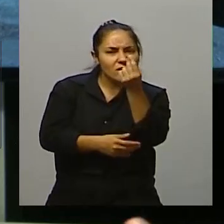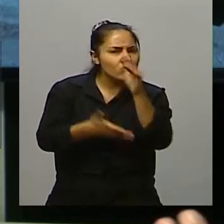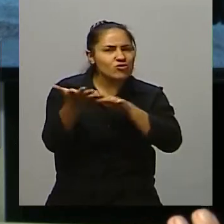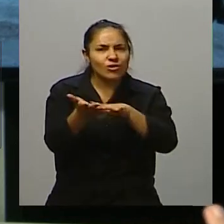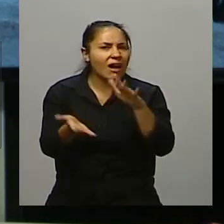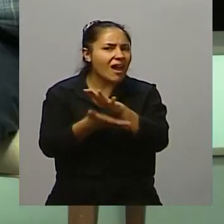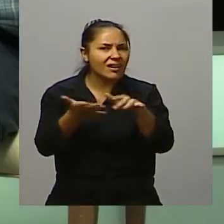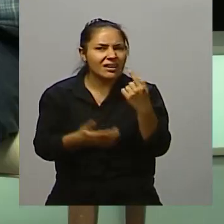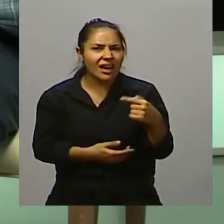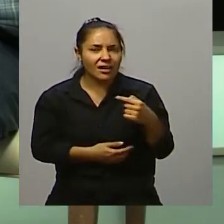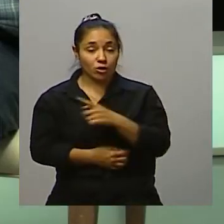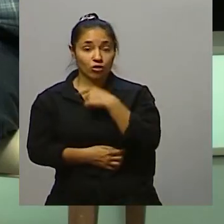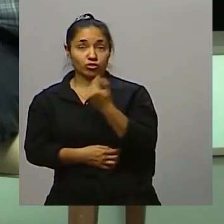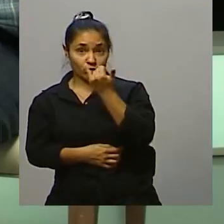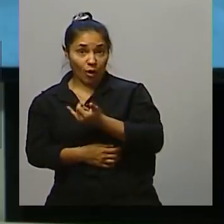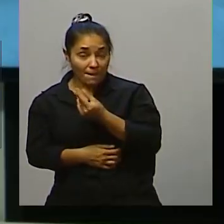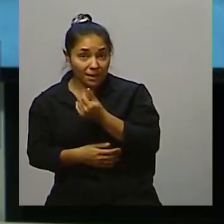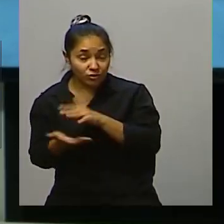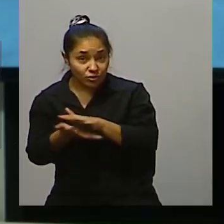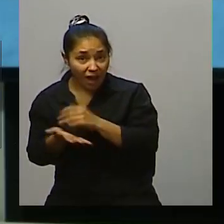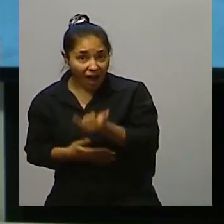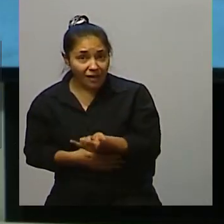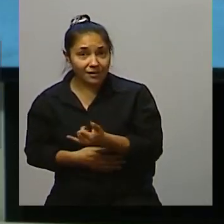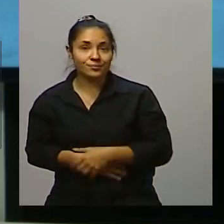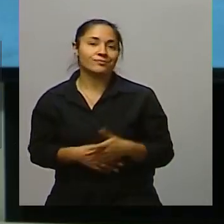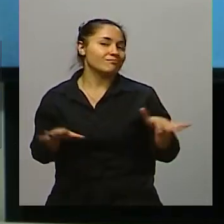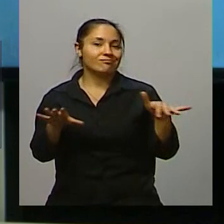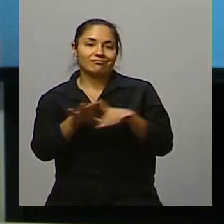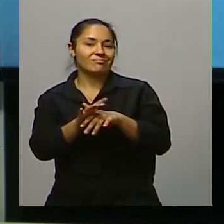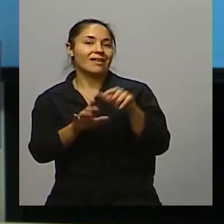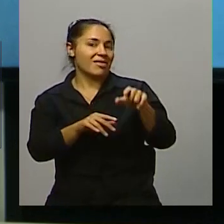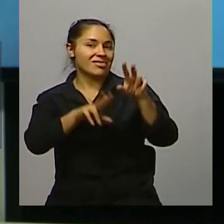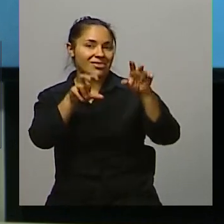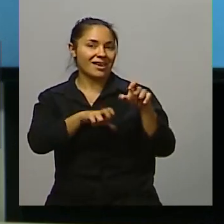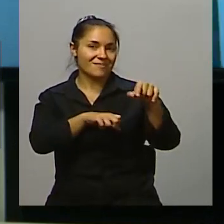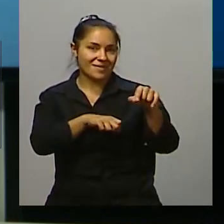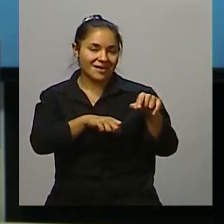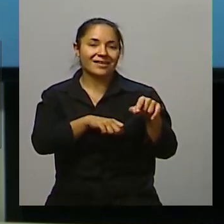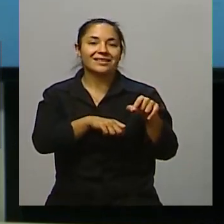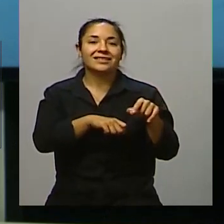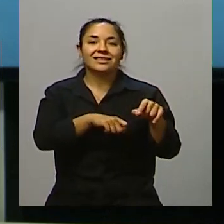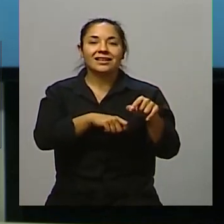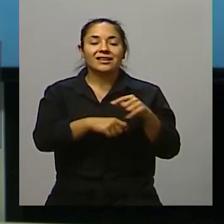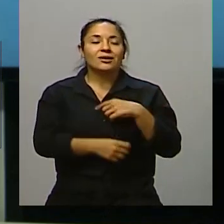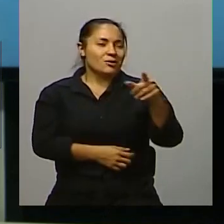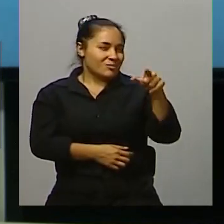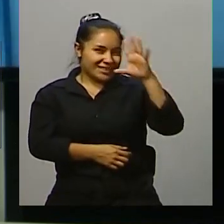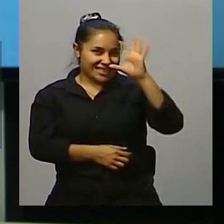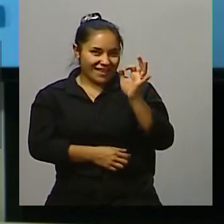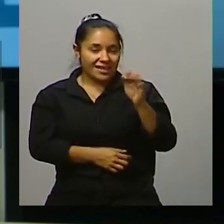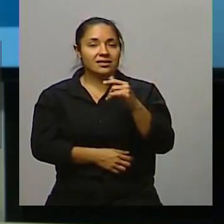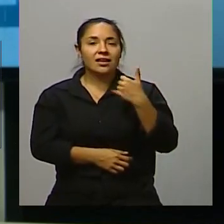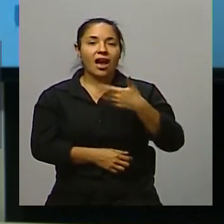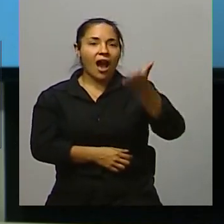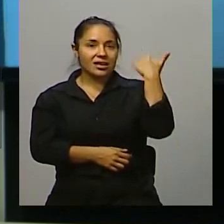¿Nosotros tenemos precios sociales? Bueno, eso es el tema de colación. Ahí, bueno, vos, Alejandro, sabés, hemos firmado hace